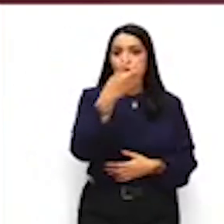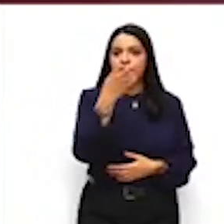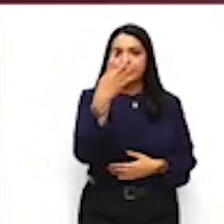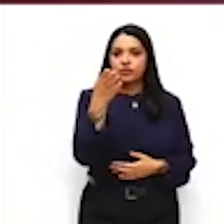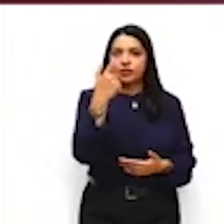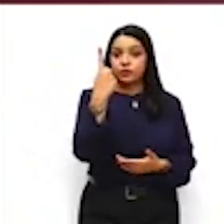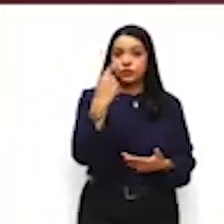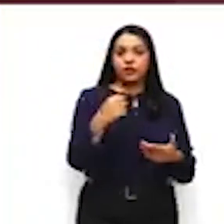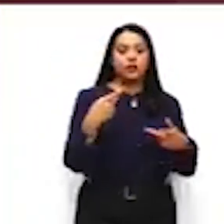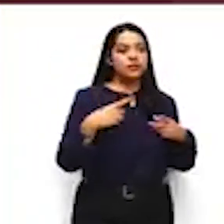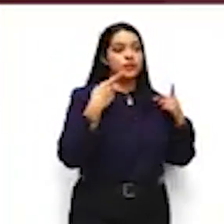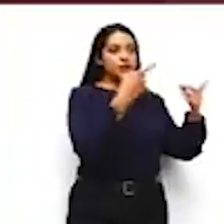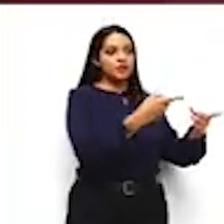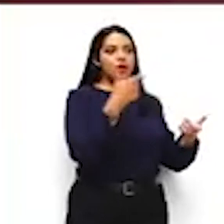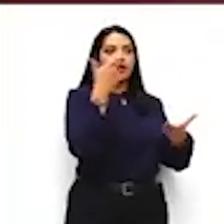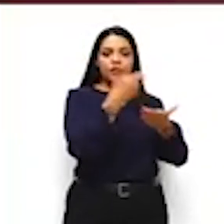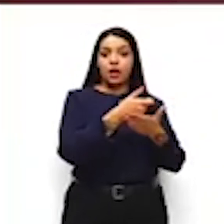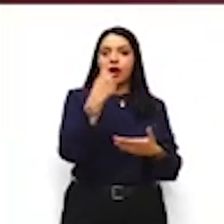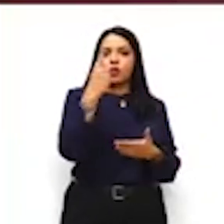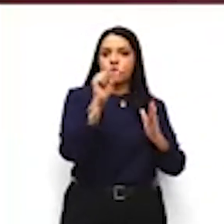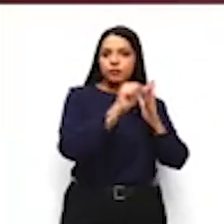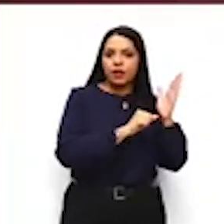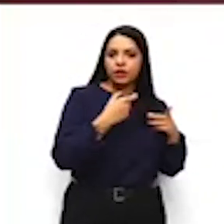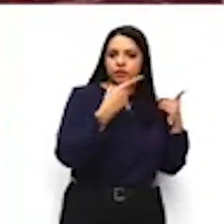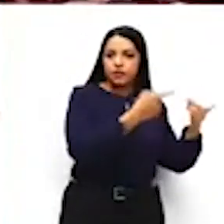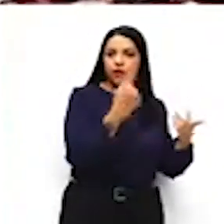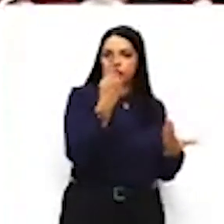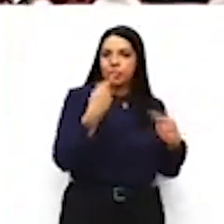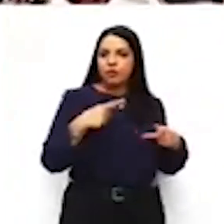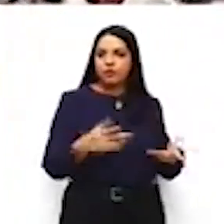400,000 pesos mensuales, a ver quién gana eso aquí.